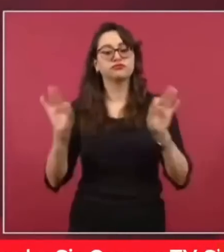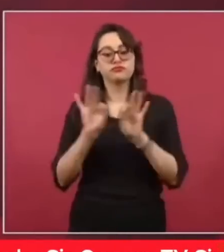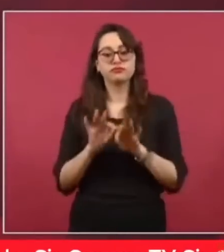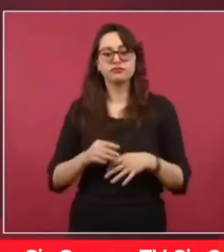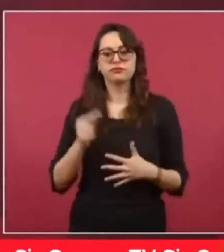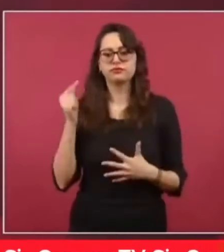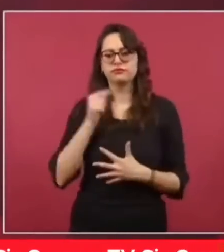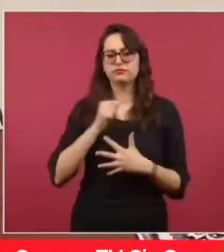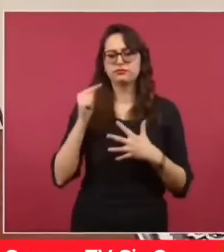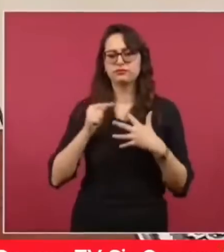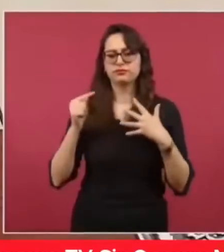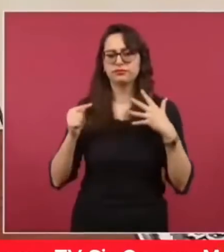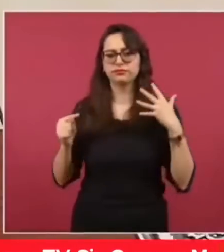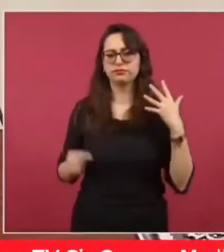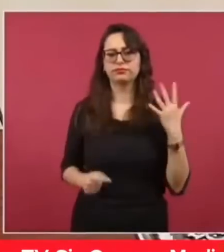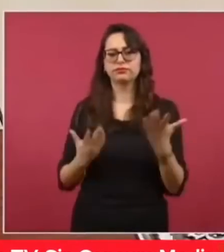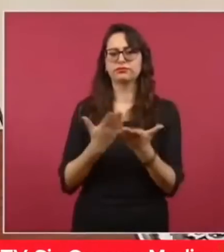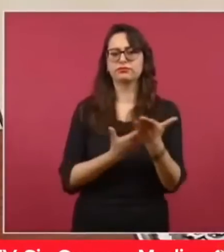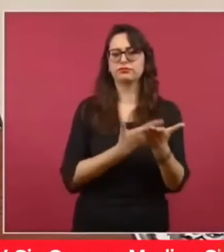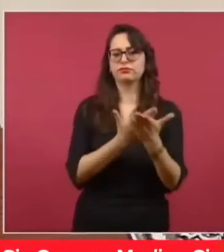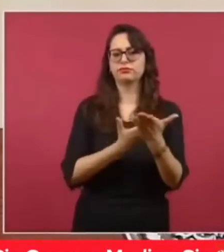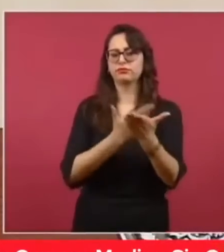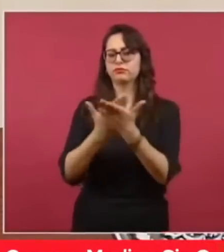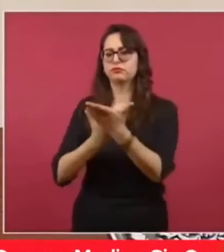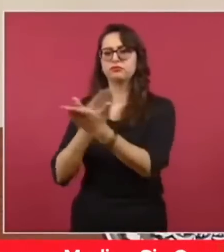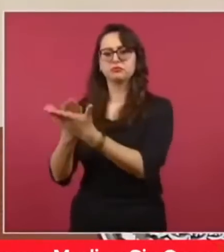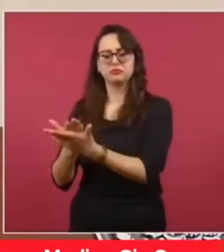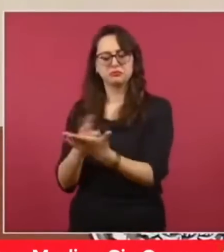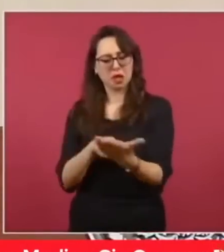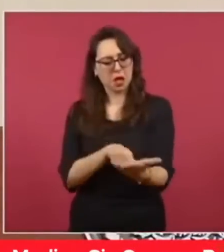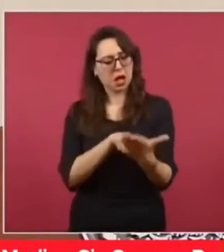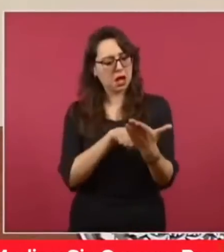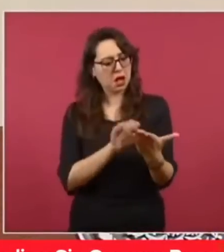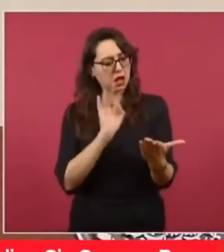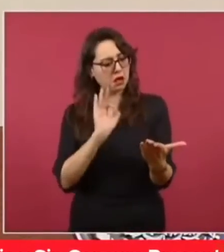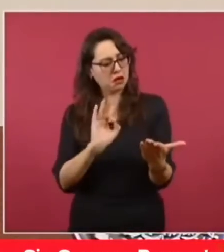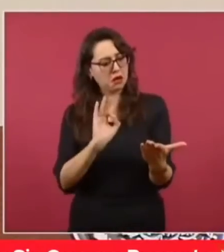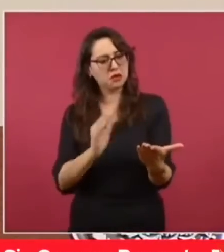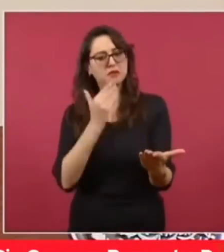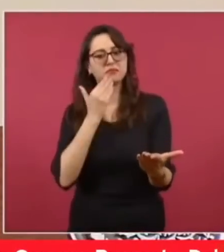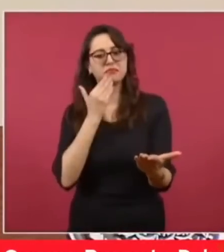y muchas otras políticas públicas que son buenas,